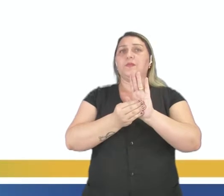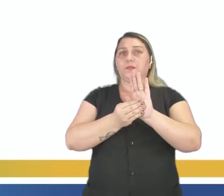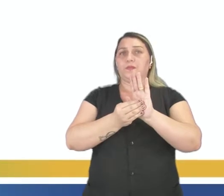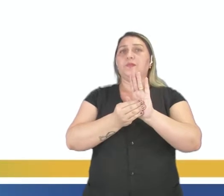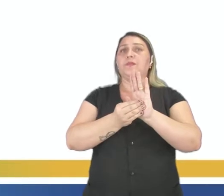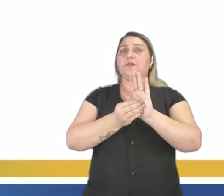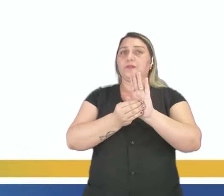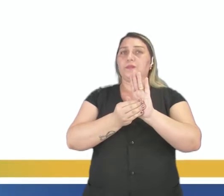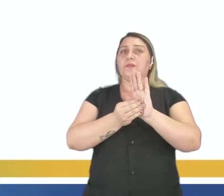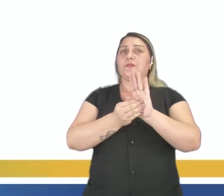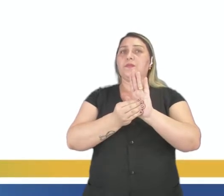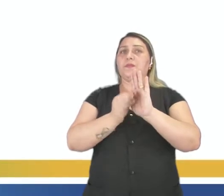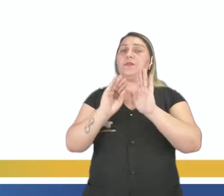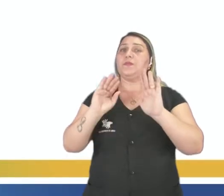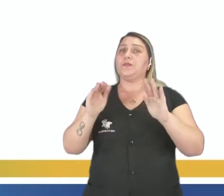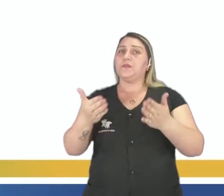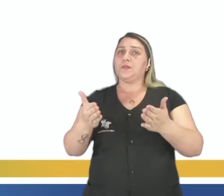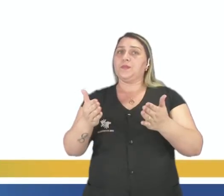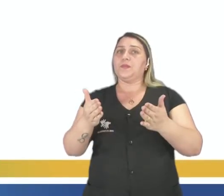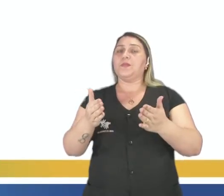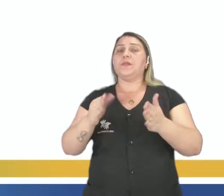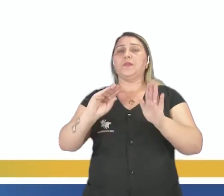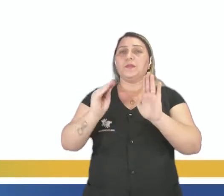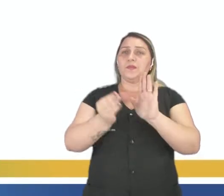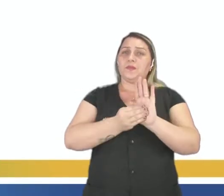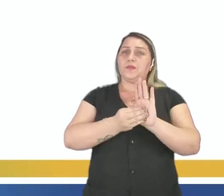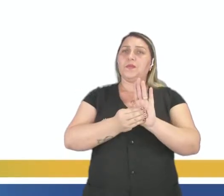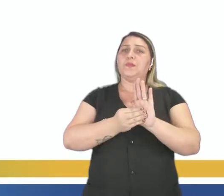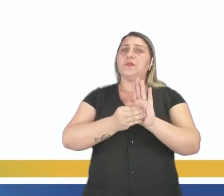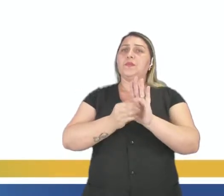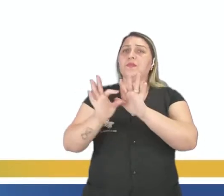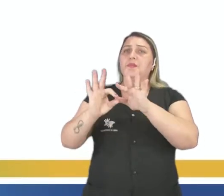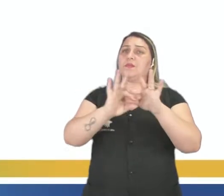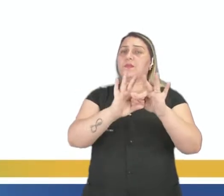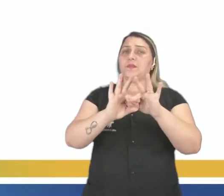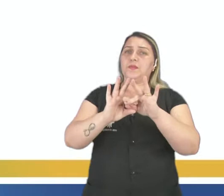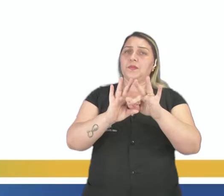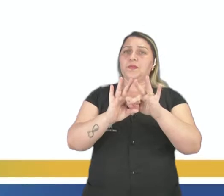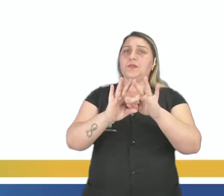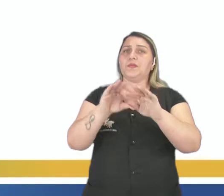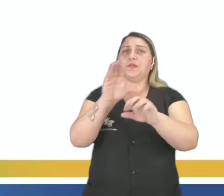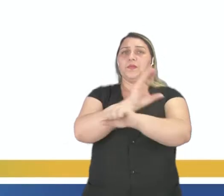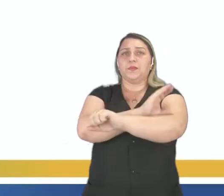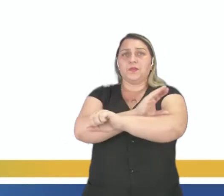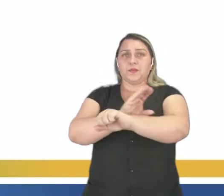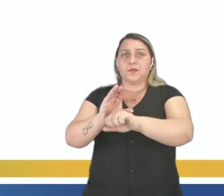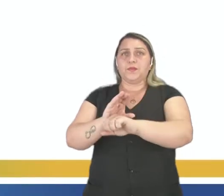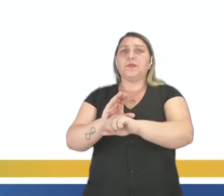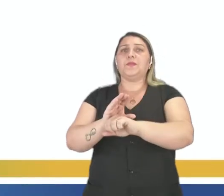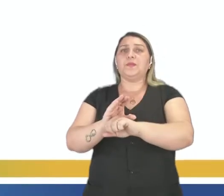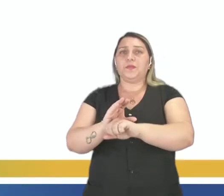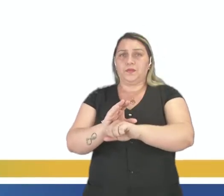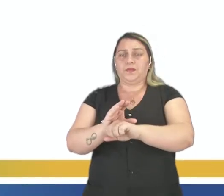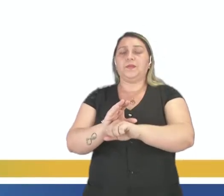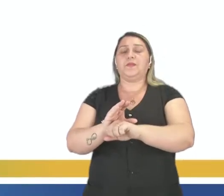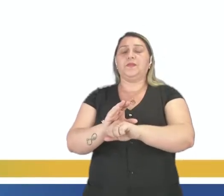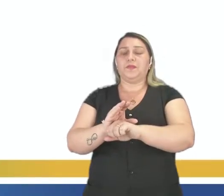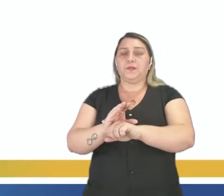textos, ¿ok? Y está inserido dentro de un contexto cultural y poseen